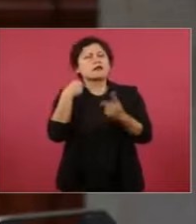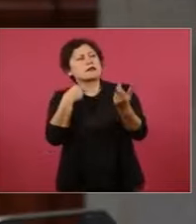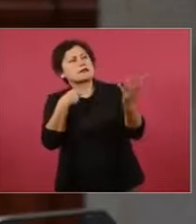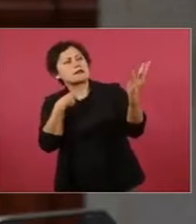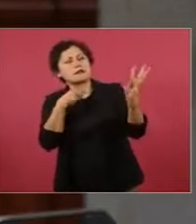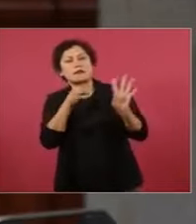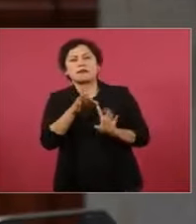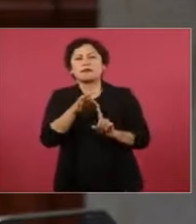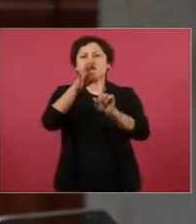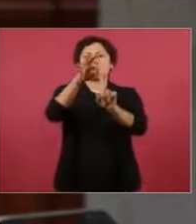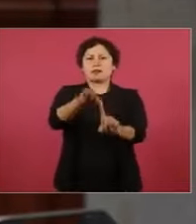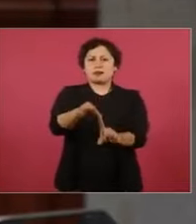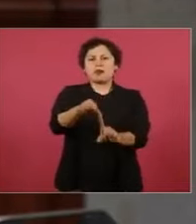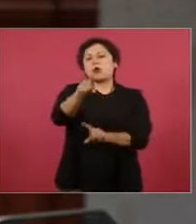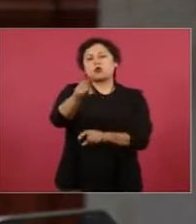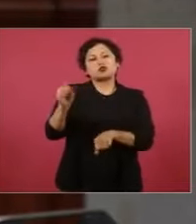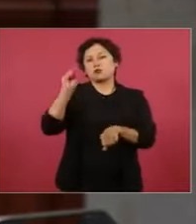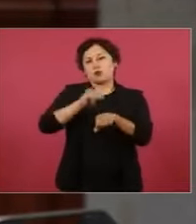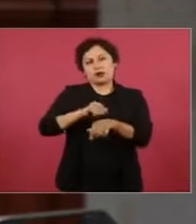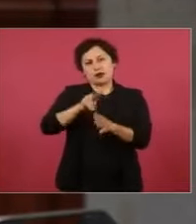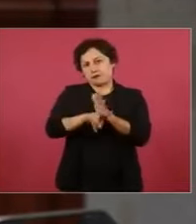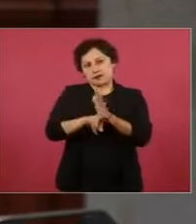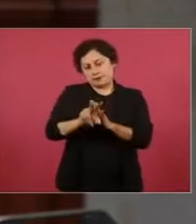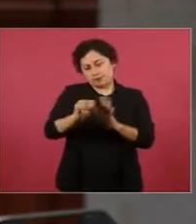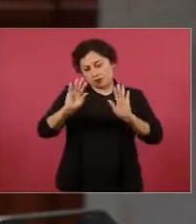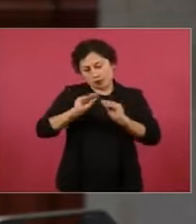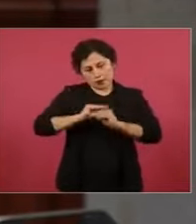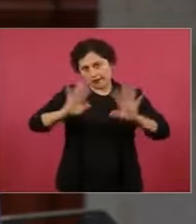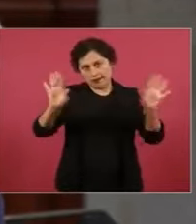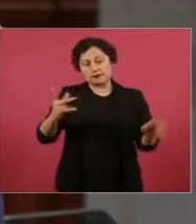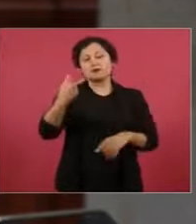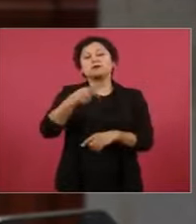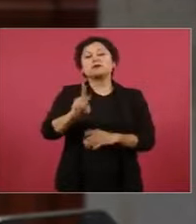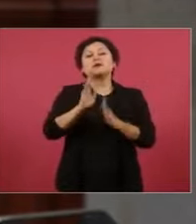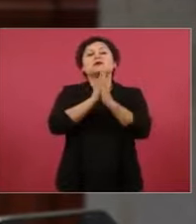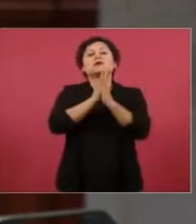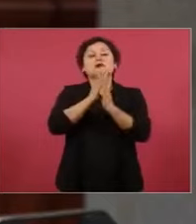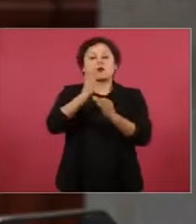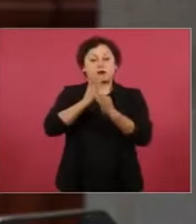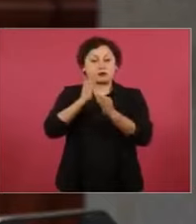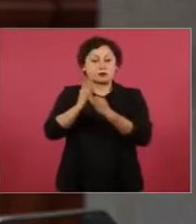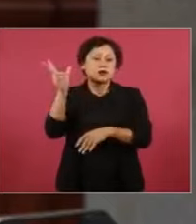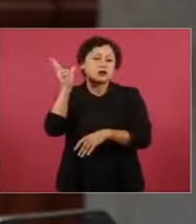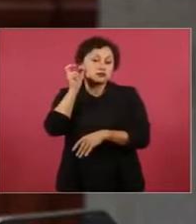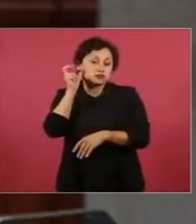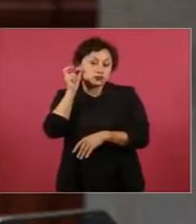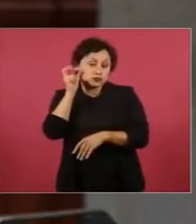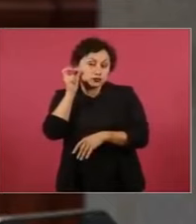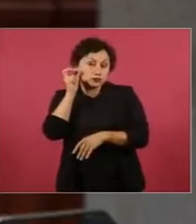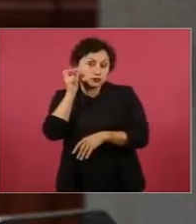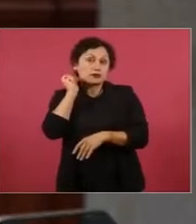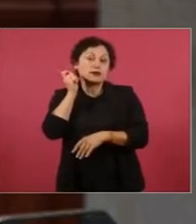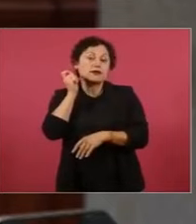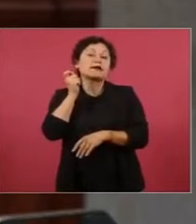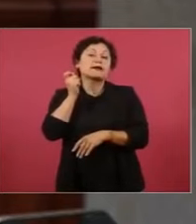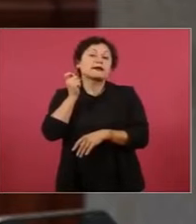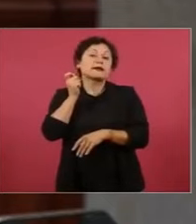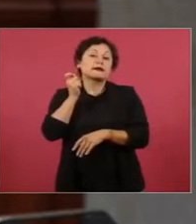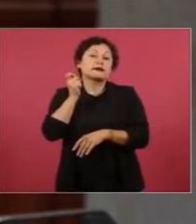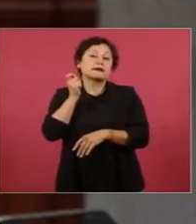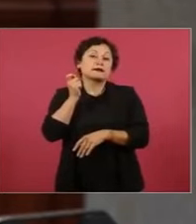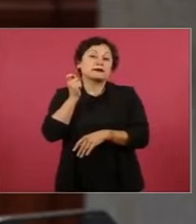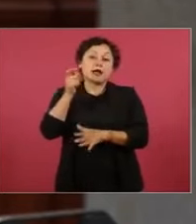va a poner usted el video, pero por lo menos escuchemos el audio de las personas que